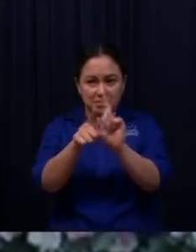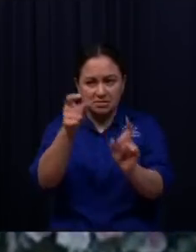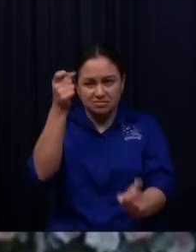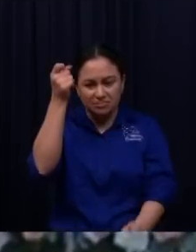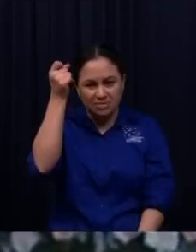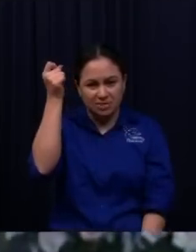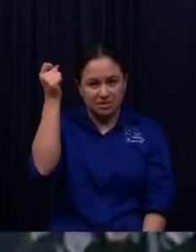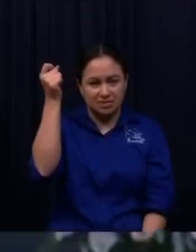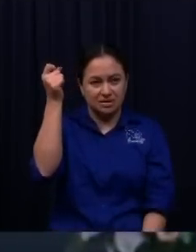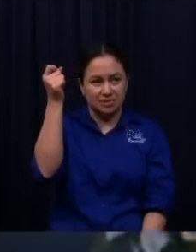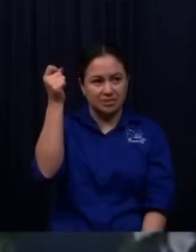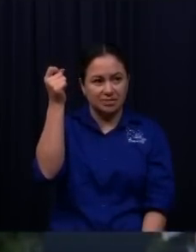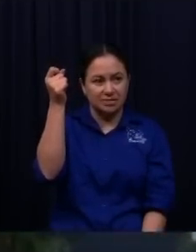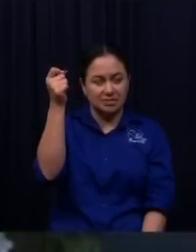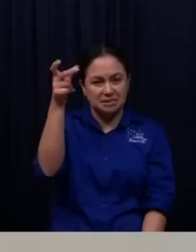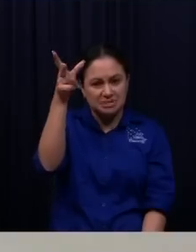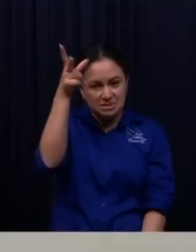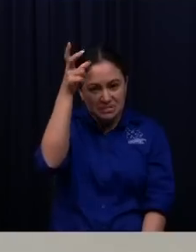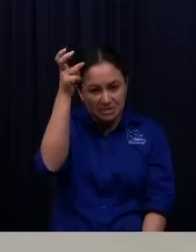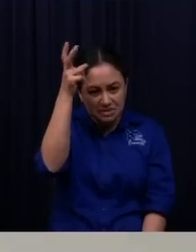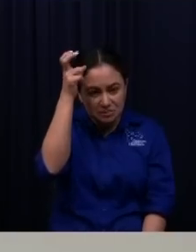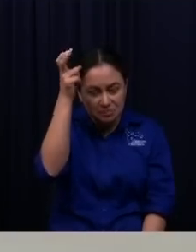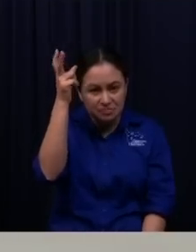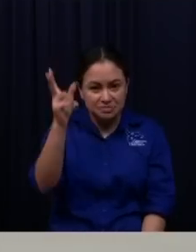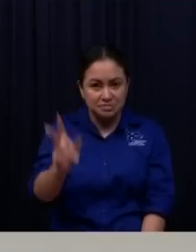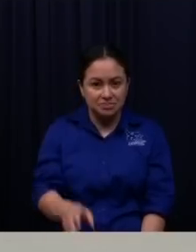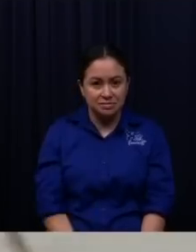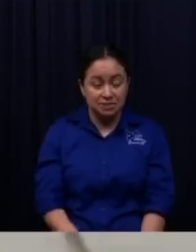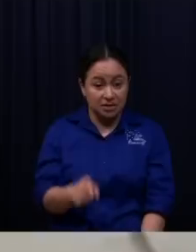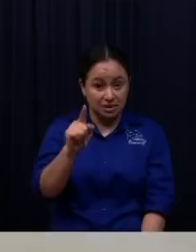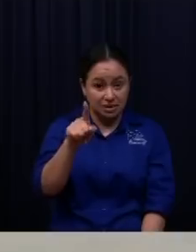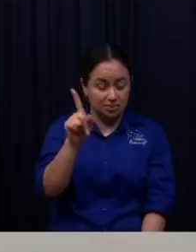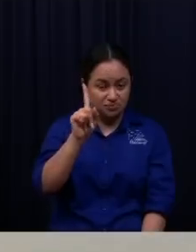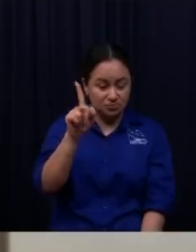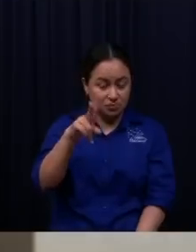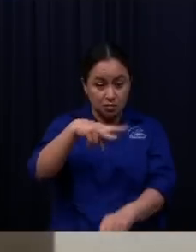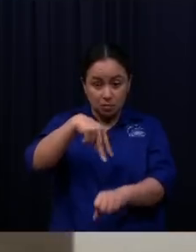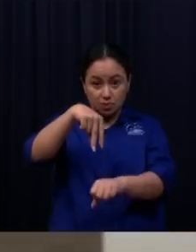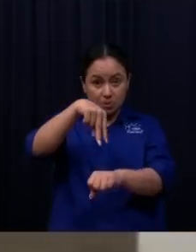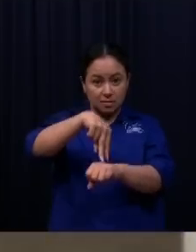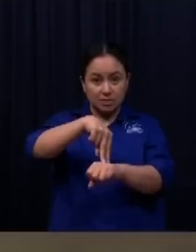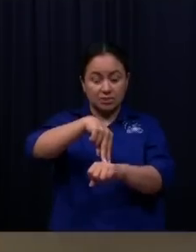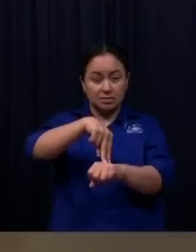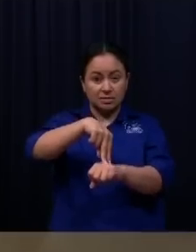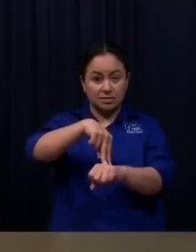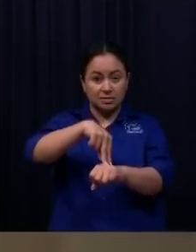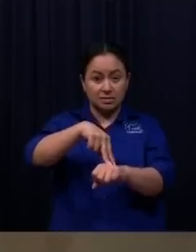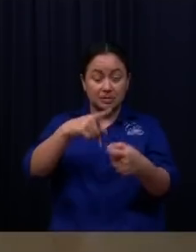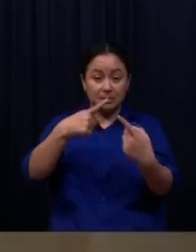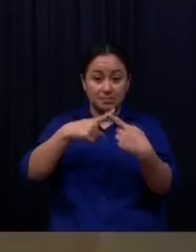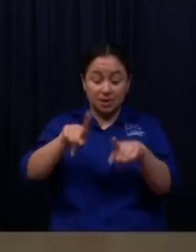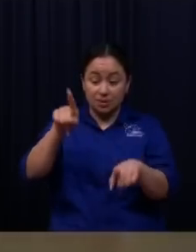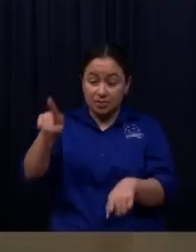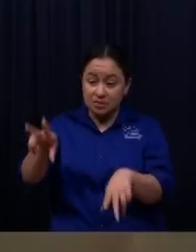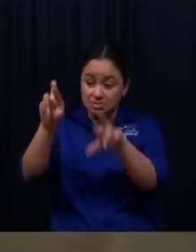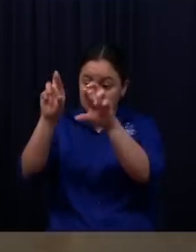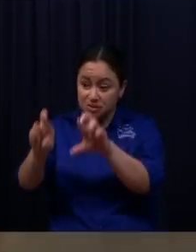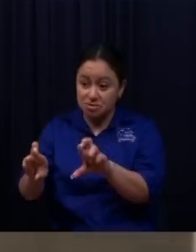eso es normal, hombre, dice. Y no es normal, según la Biblia, pero ellos creen que es normal.